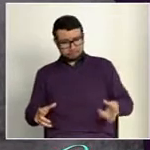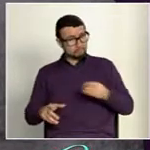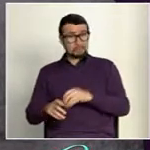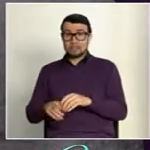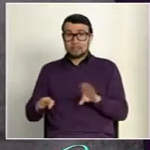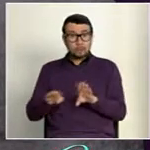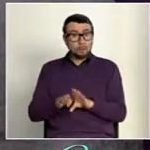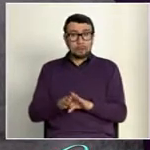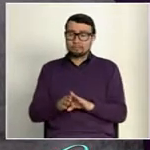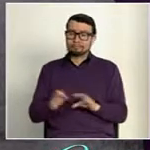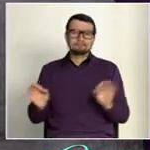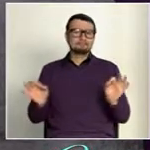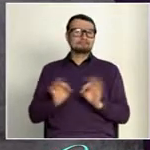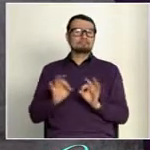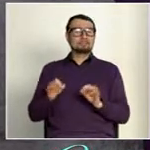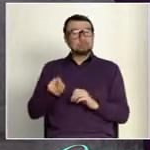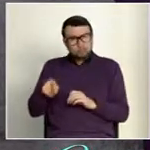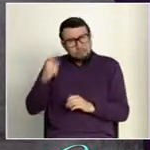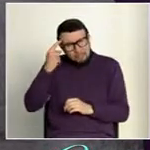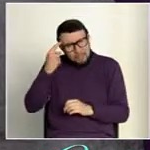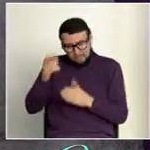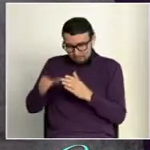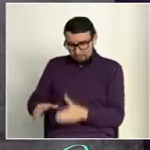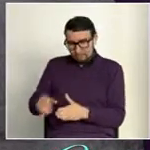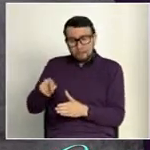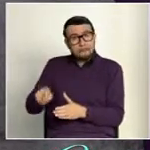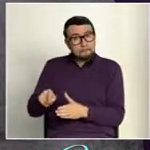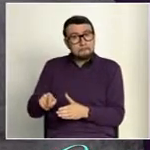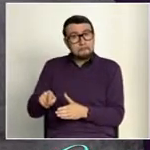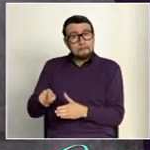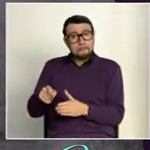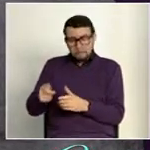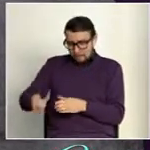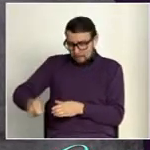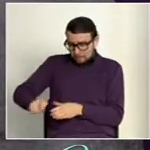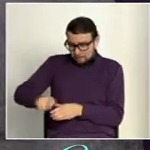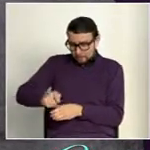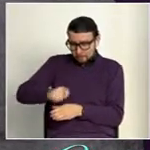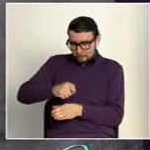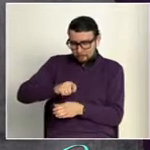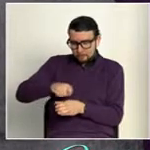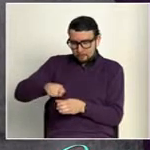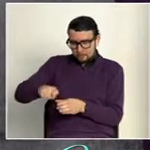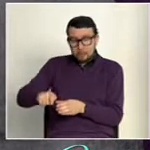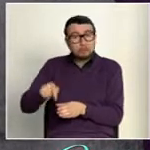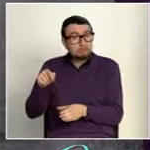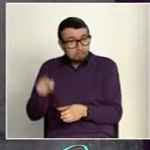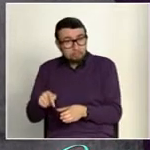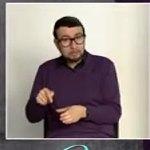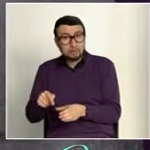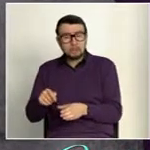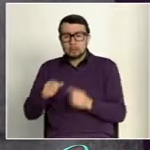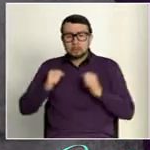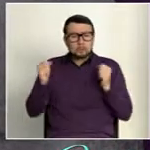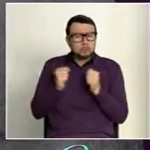creer, que lo que viene en ese atún, en un tarro de aluminio, sin